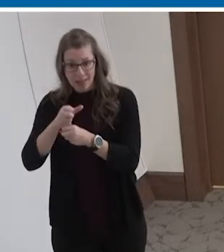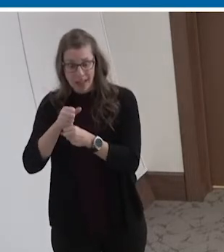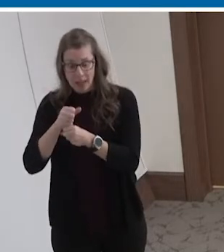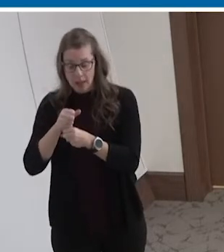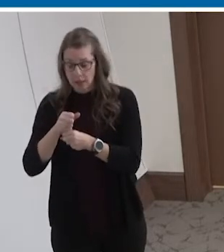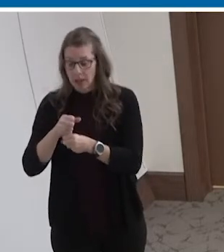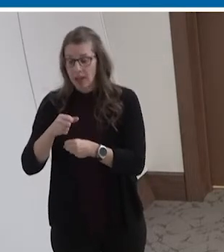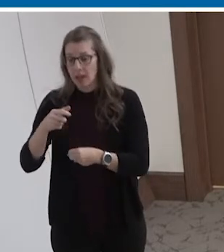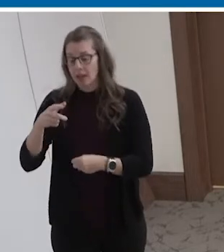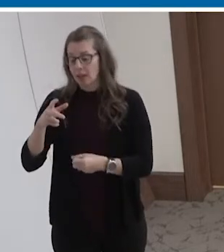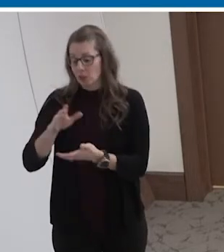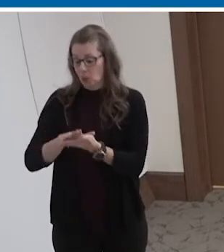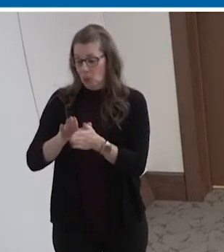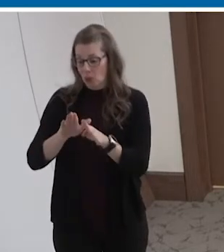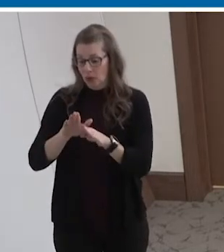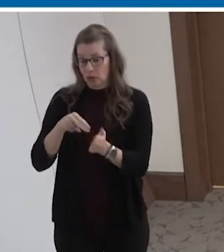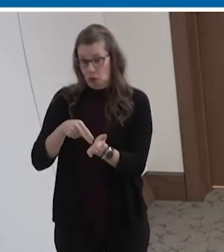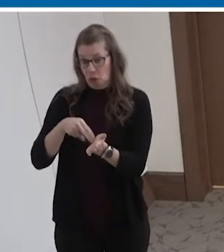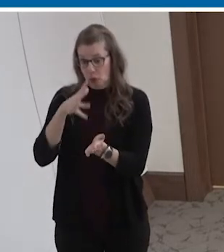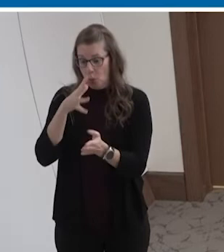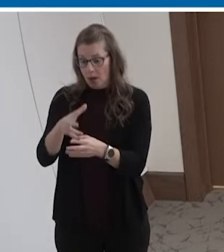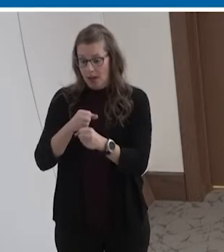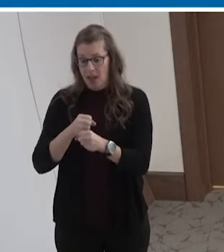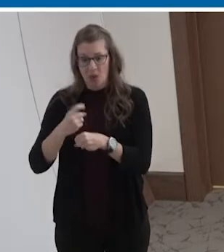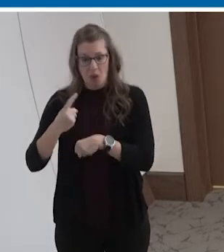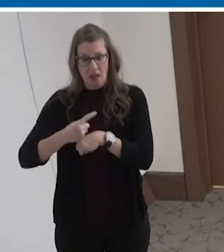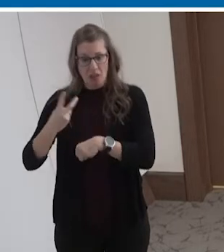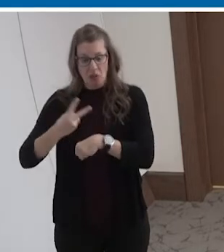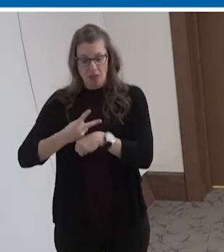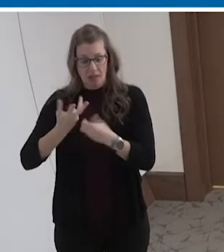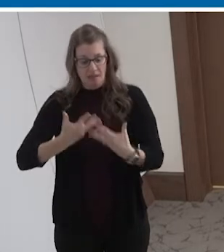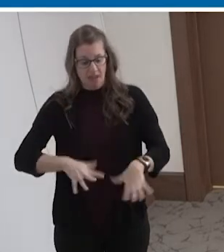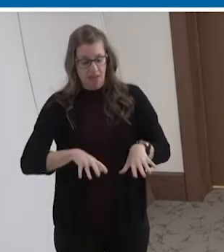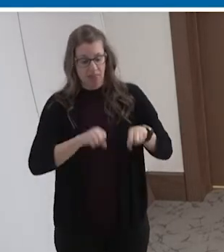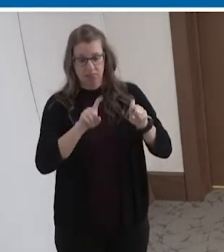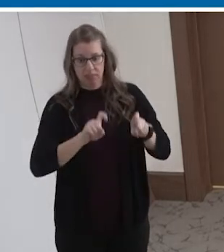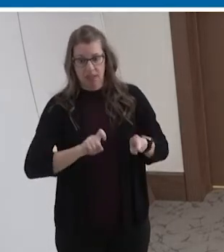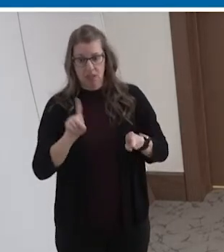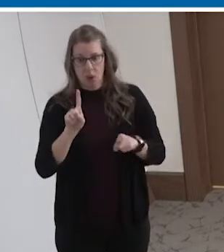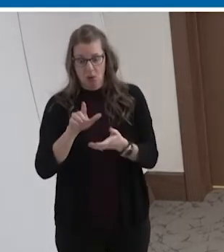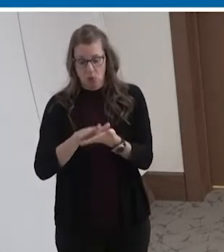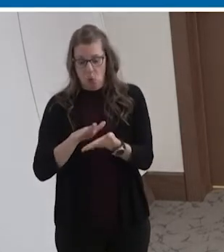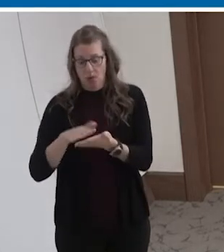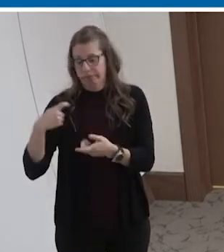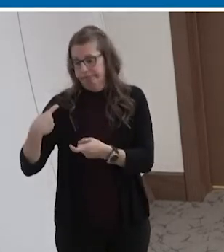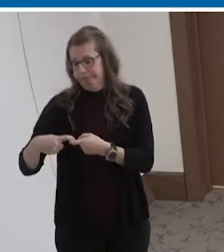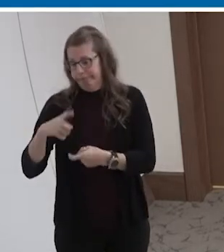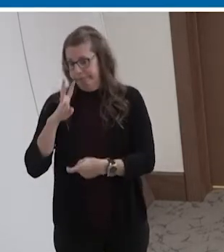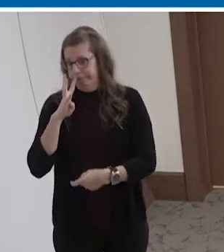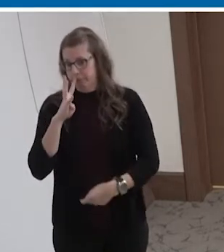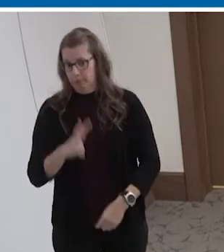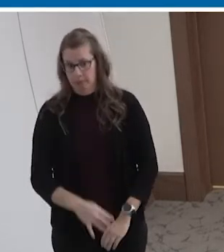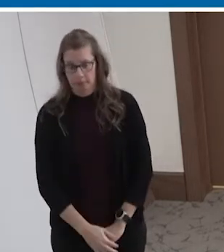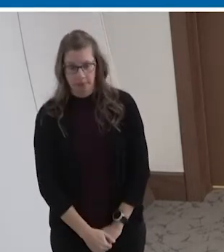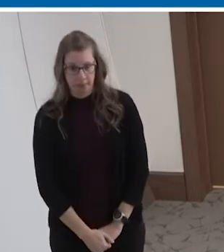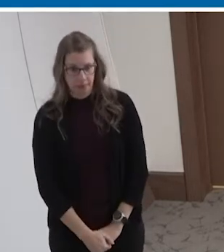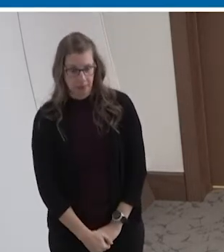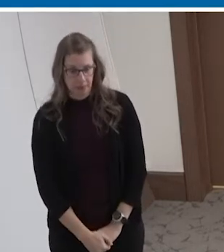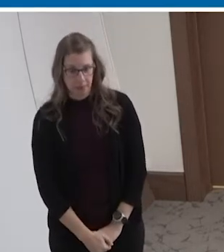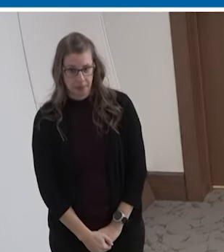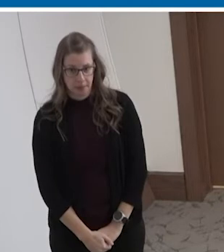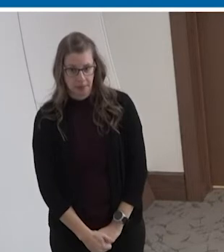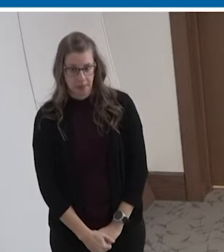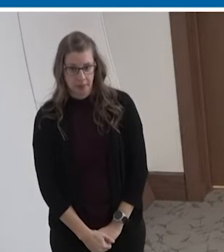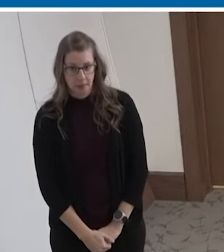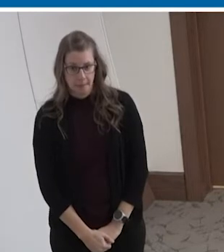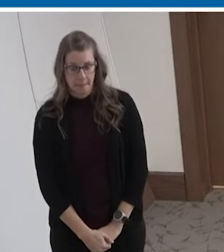later after the test is done at school. Y este es un test PTR, y los resultados van